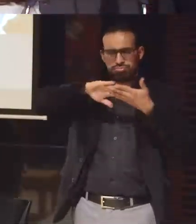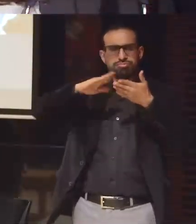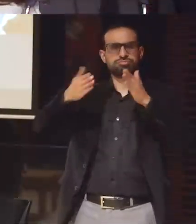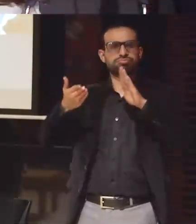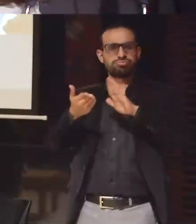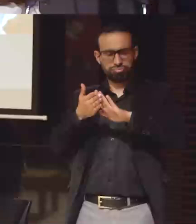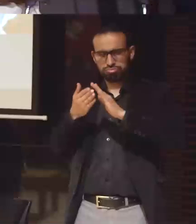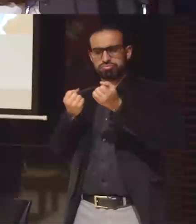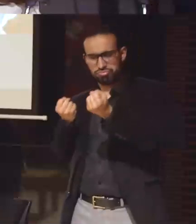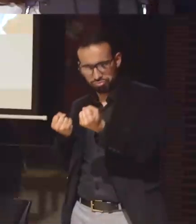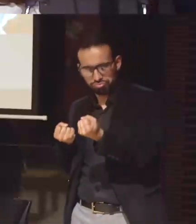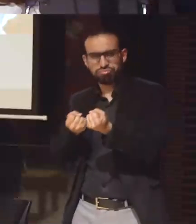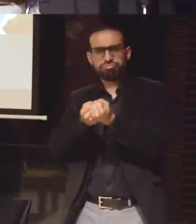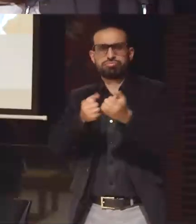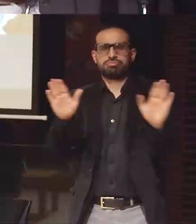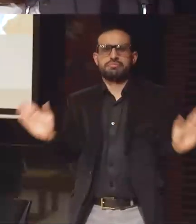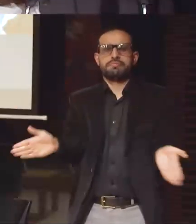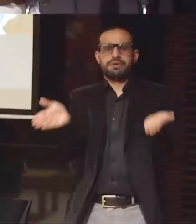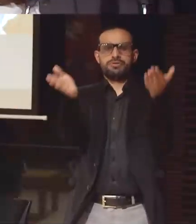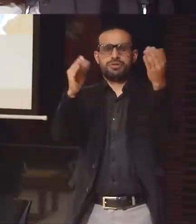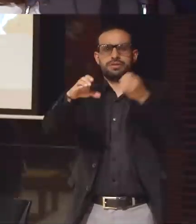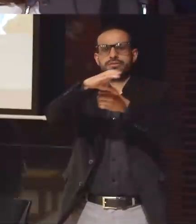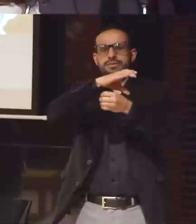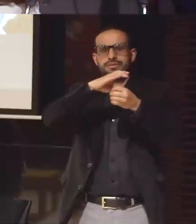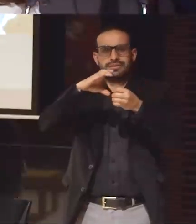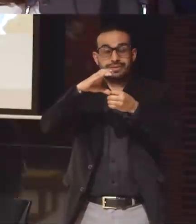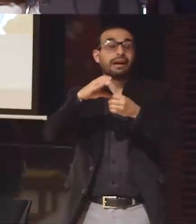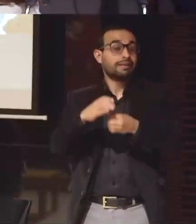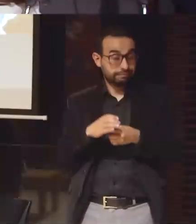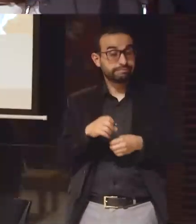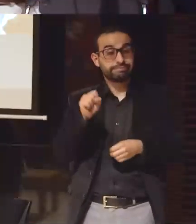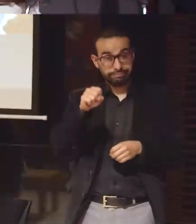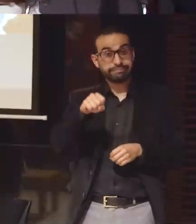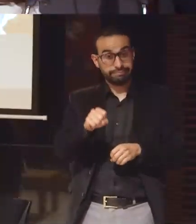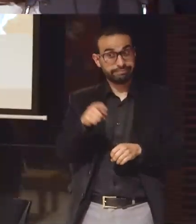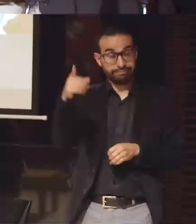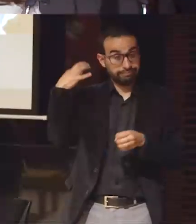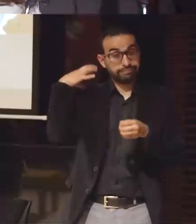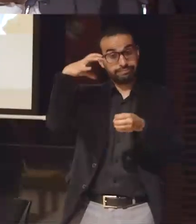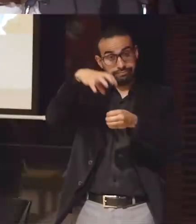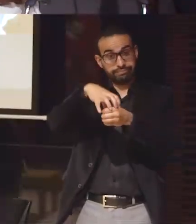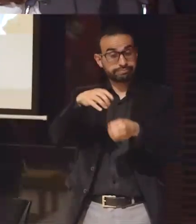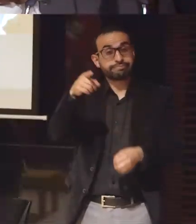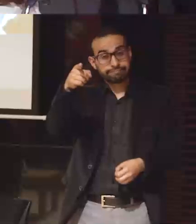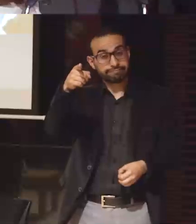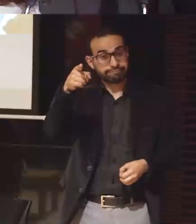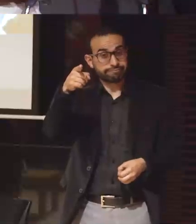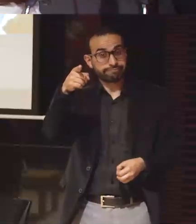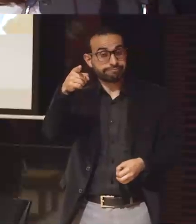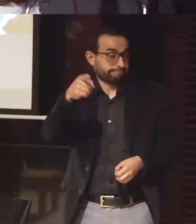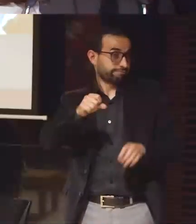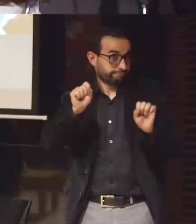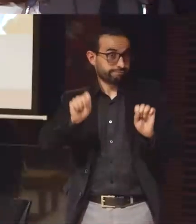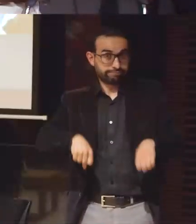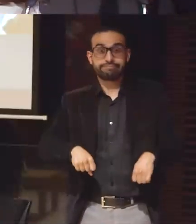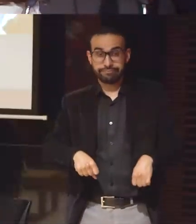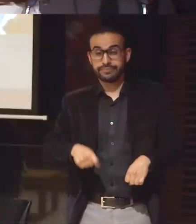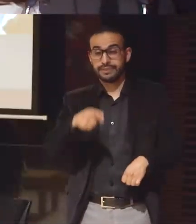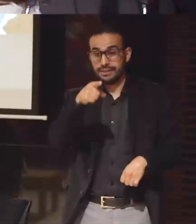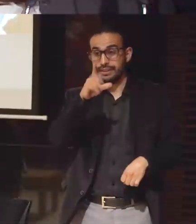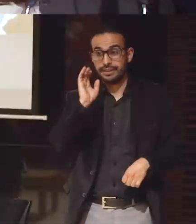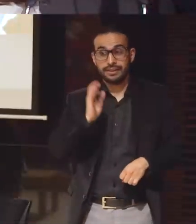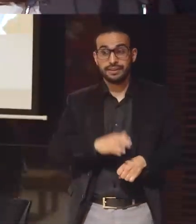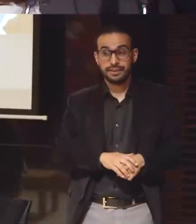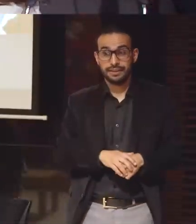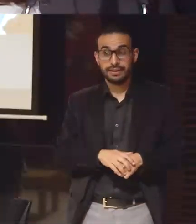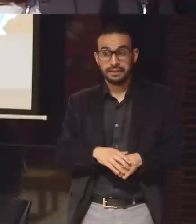ese es el valor que ellos quieren resaltar. Ese es un ejemplo que muestra que la misma talla no le aplica a todo el mundo. Entonces, en